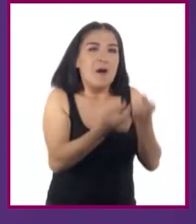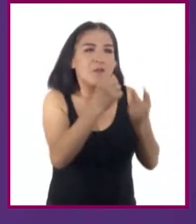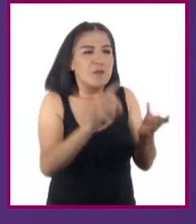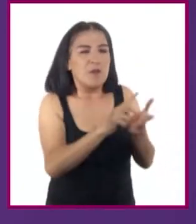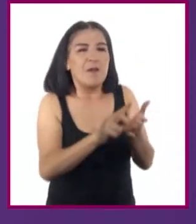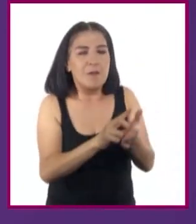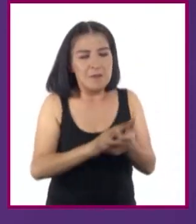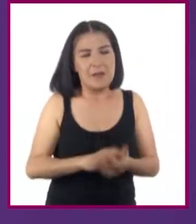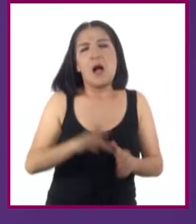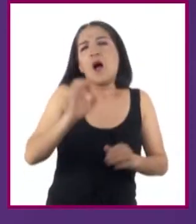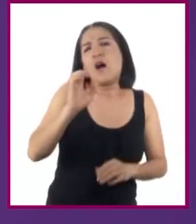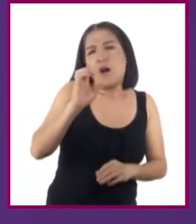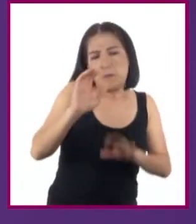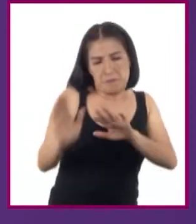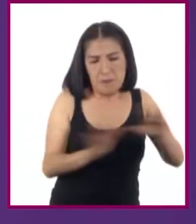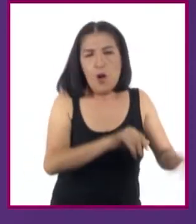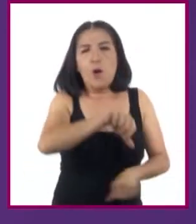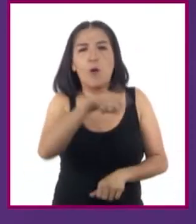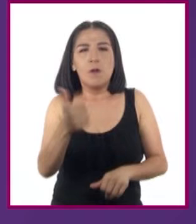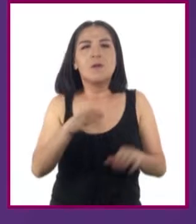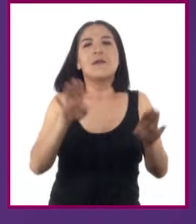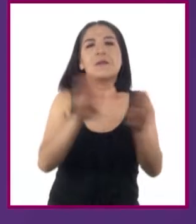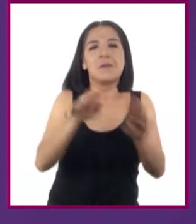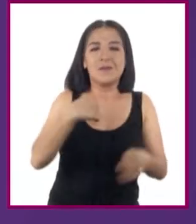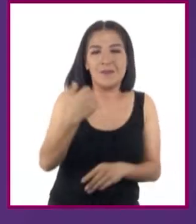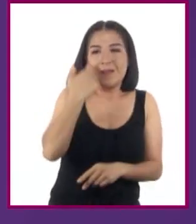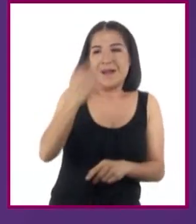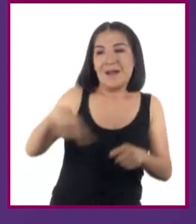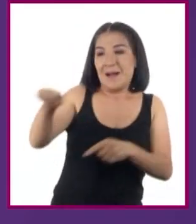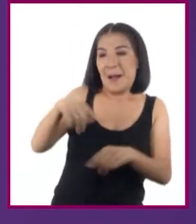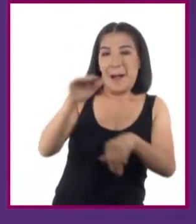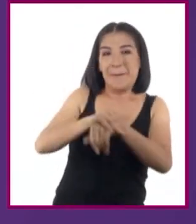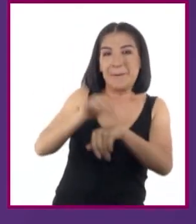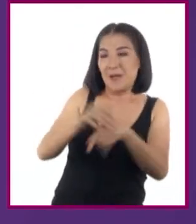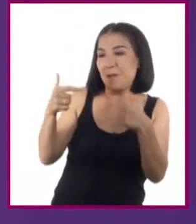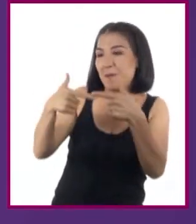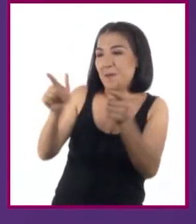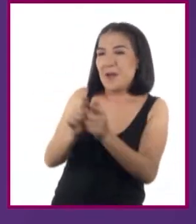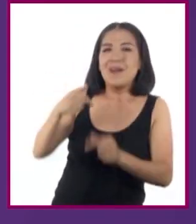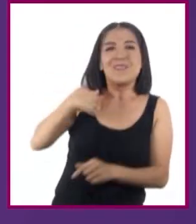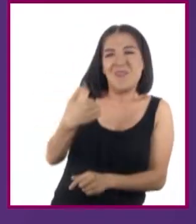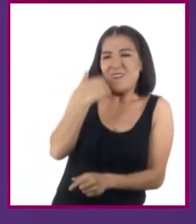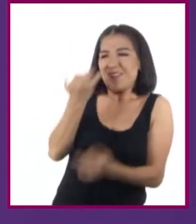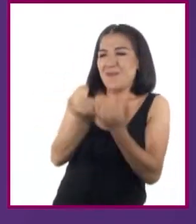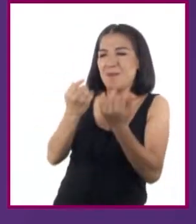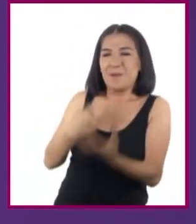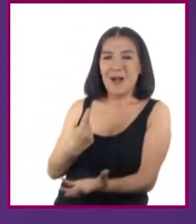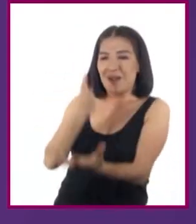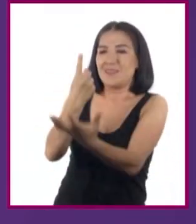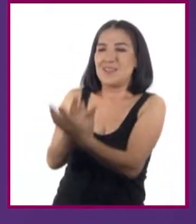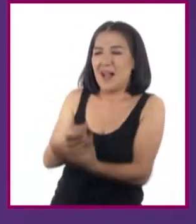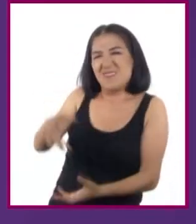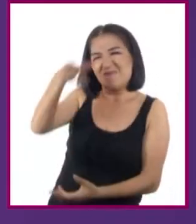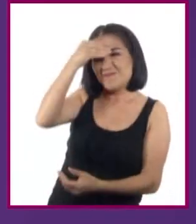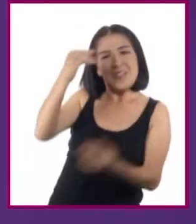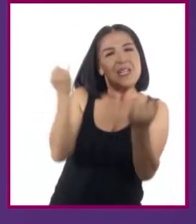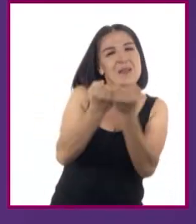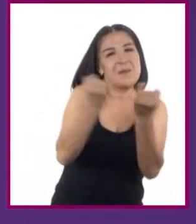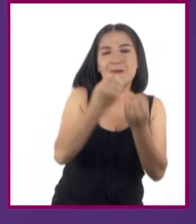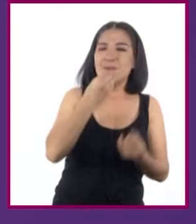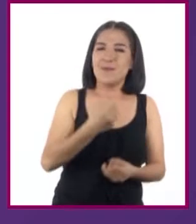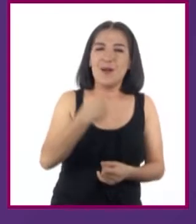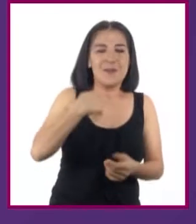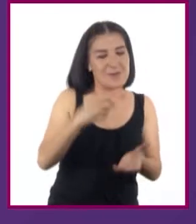por pertenecer al grupo, la fuerza entre pares, toda esta situación va haciendo